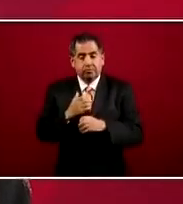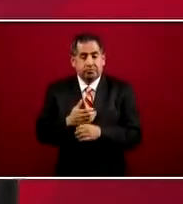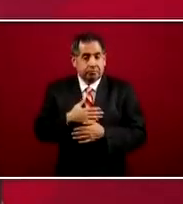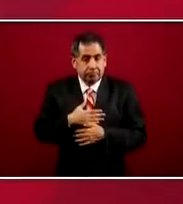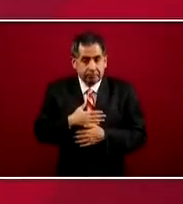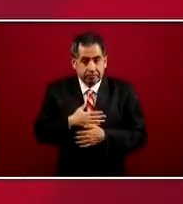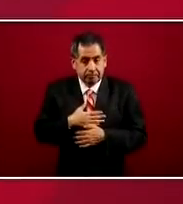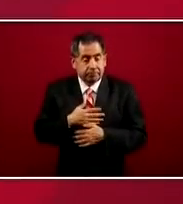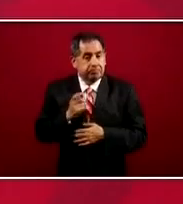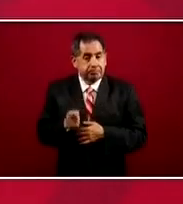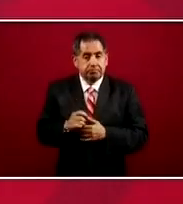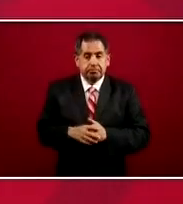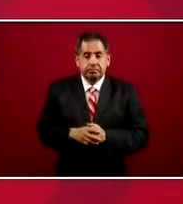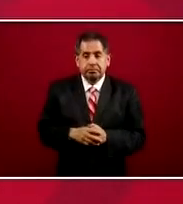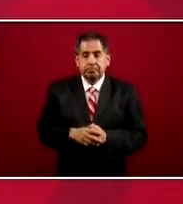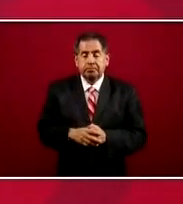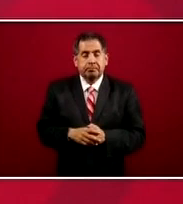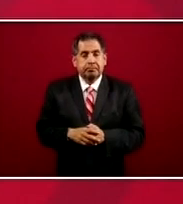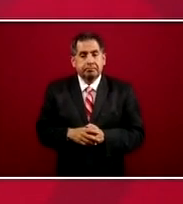me han